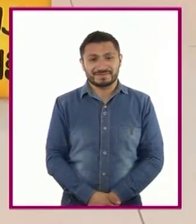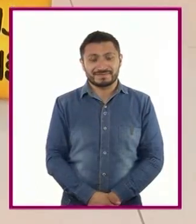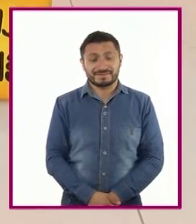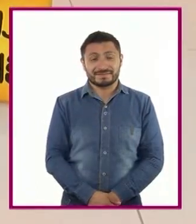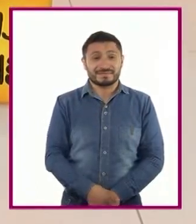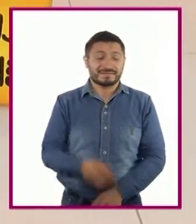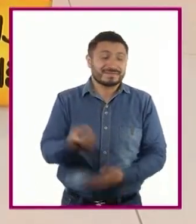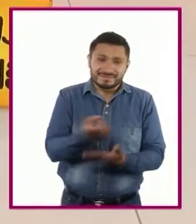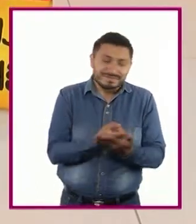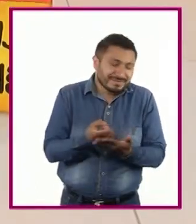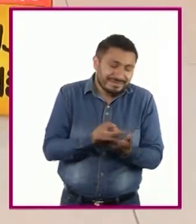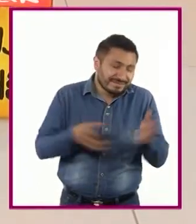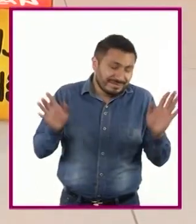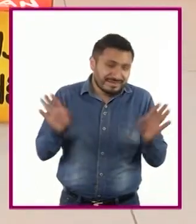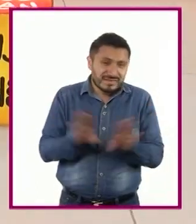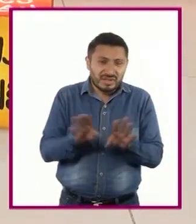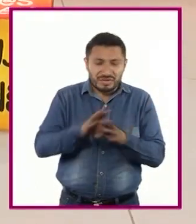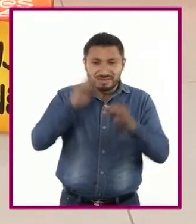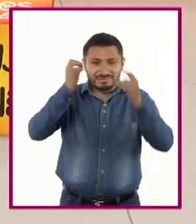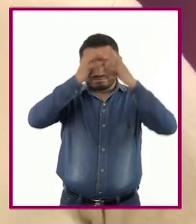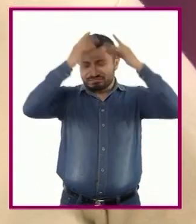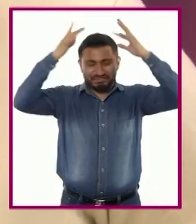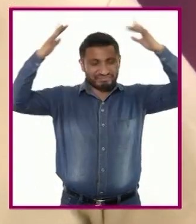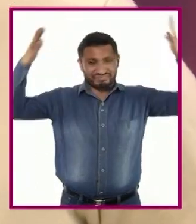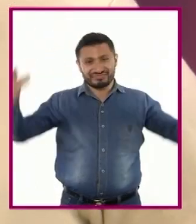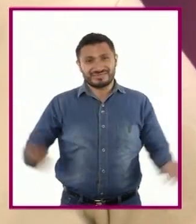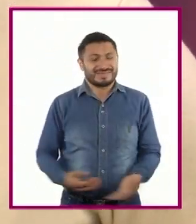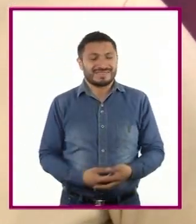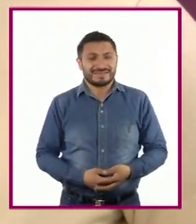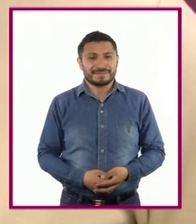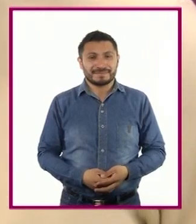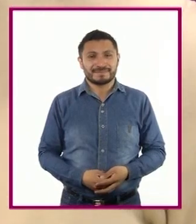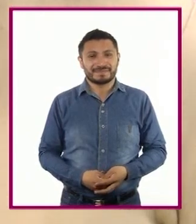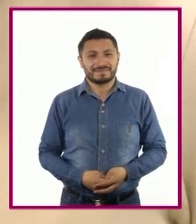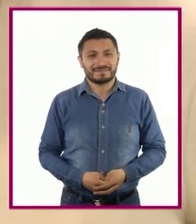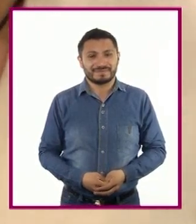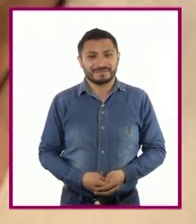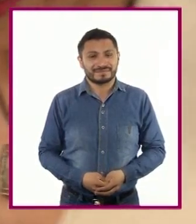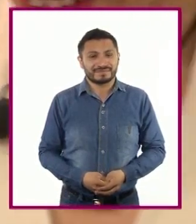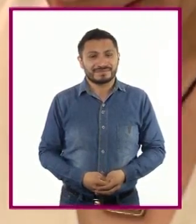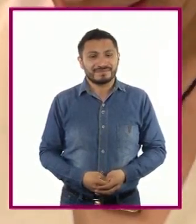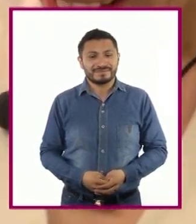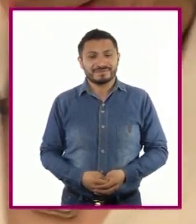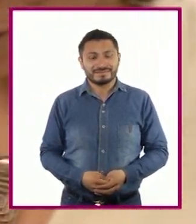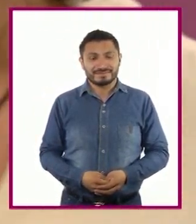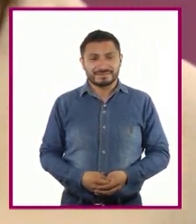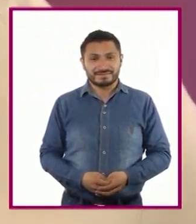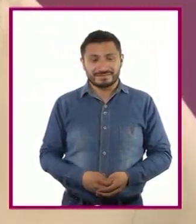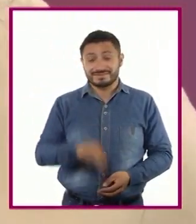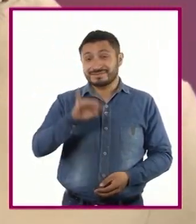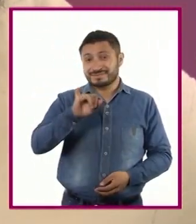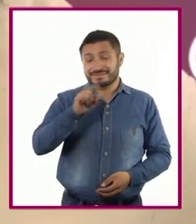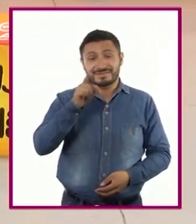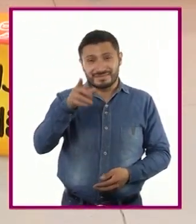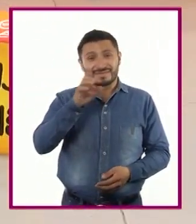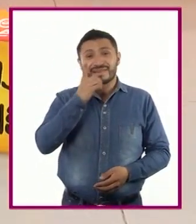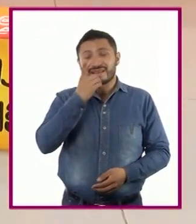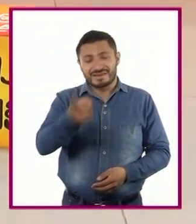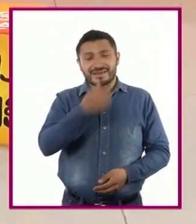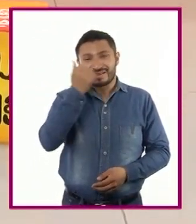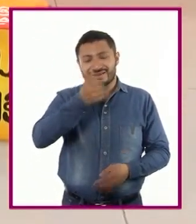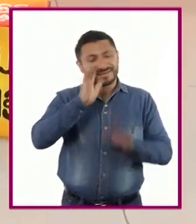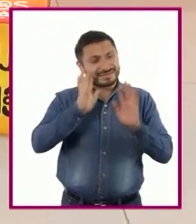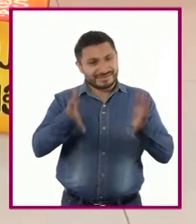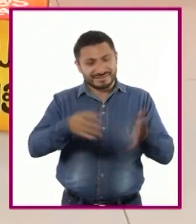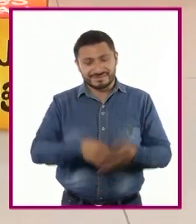Digo, el dibujo es abstracto, ¿verdad? Entonces... Sí, eso le hemos dicho a nuestros